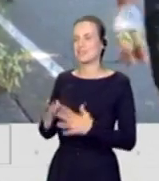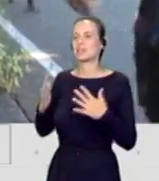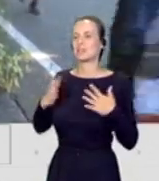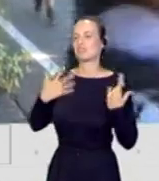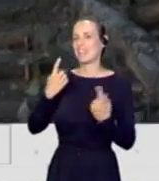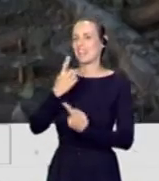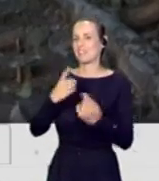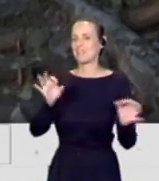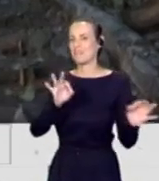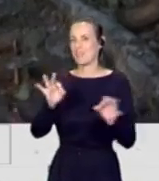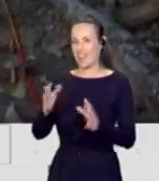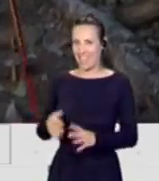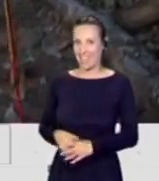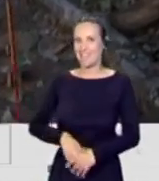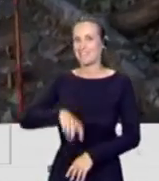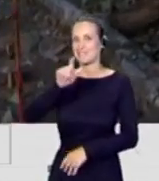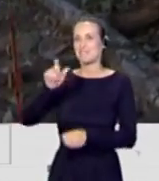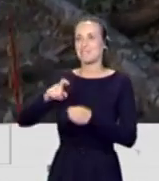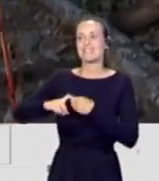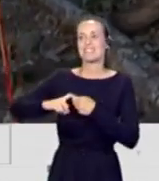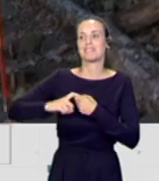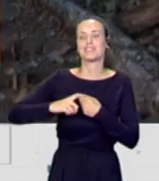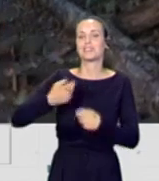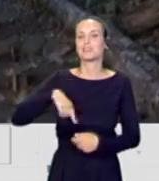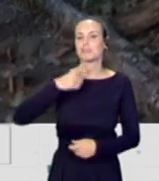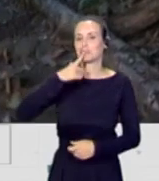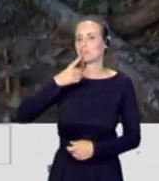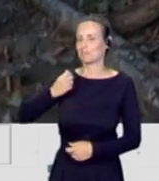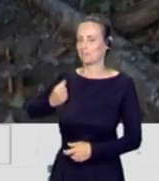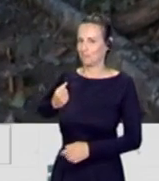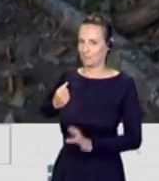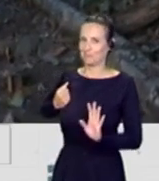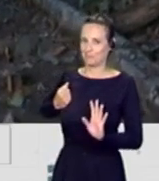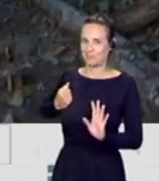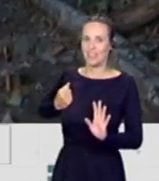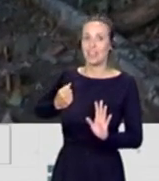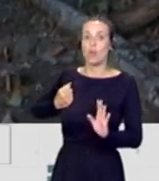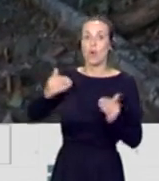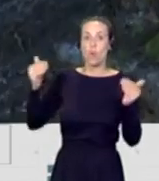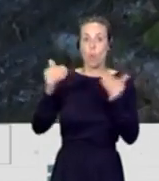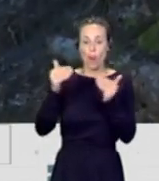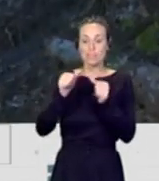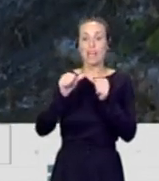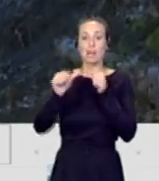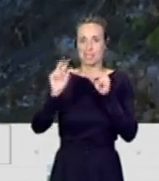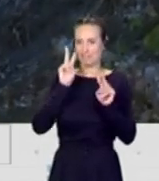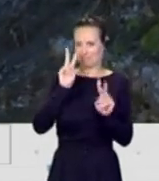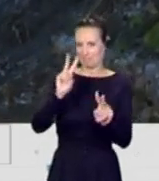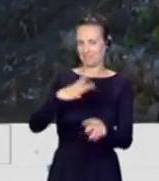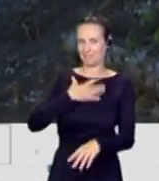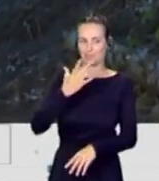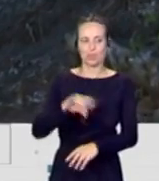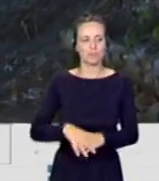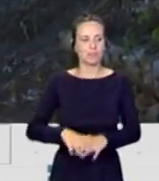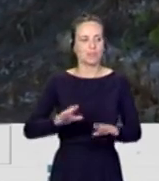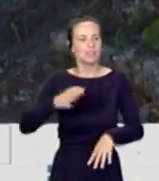preparadas para los participantes que no hemos desvelado, que ya lo verán a partir del jueves, pero seguro que les gusta.